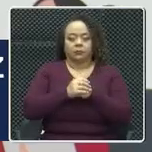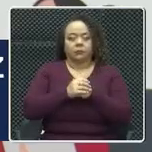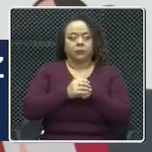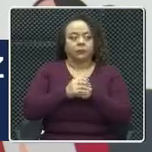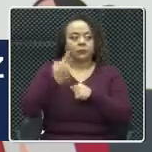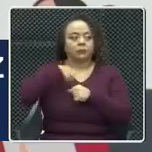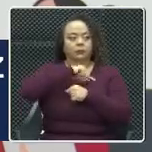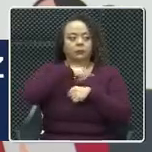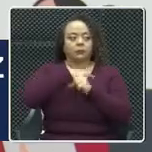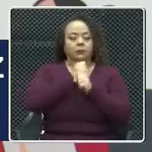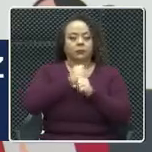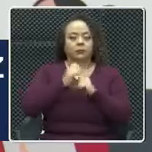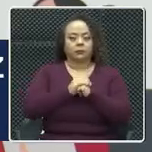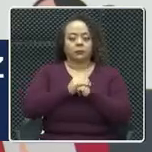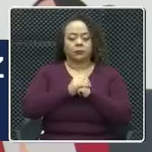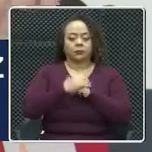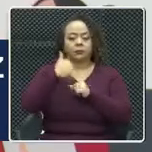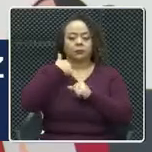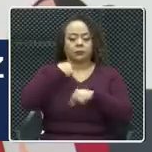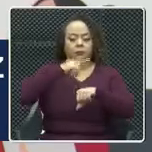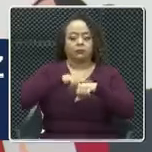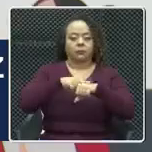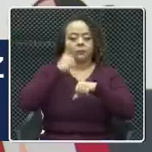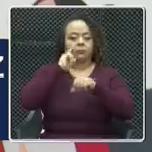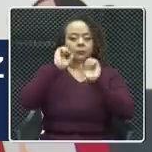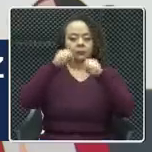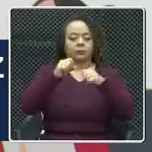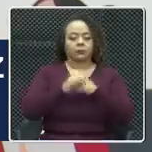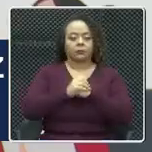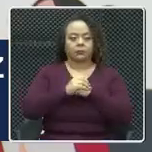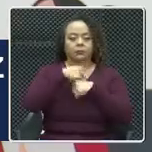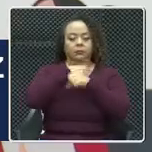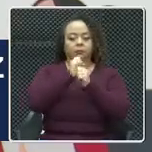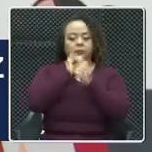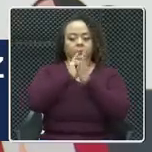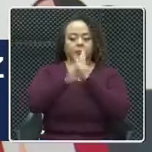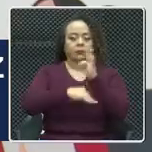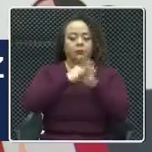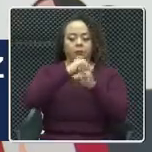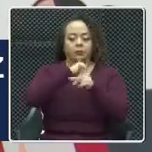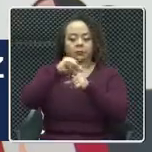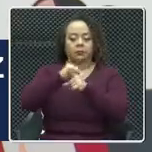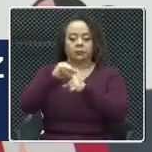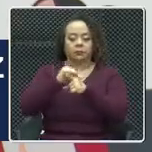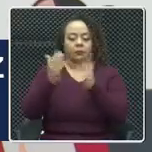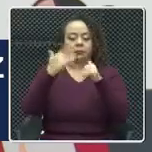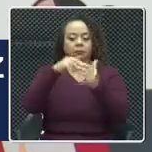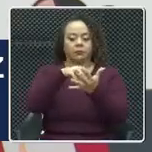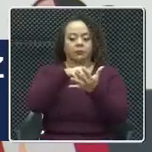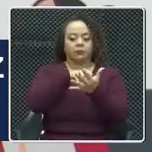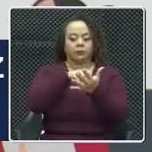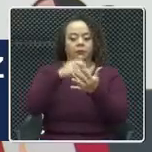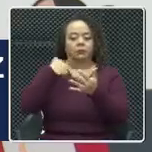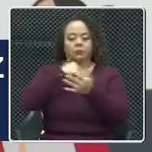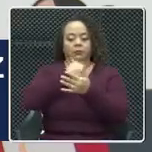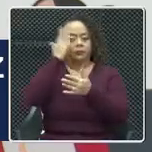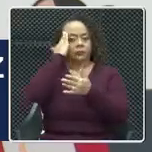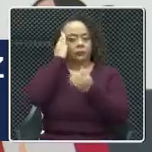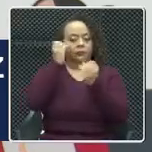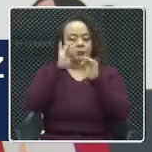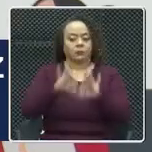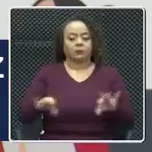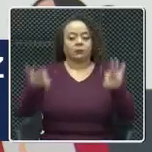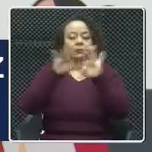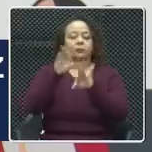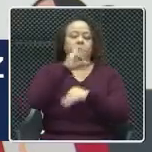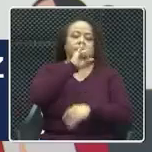que estamos realizando, sacamos el tiempo para poder realizar este tipo de capacitaciones que sin duda sabemos que es sumamente importante y